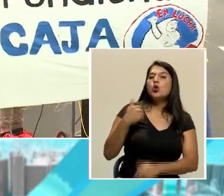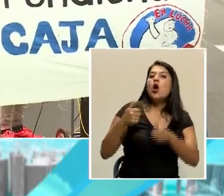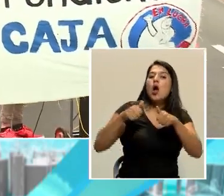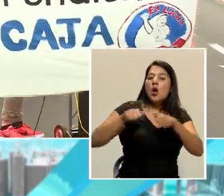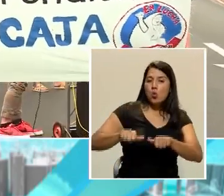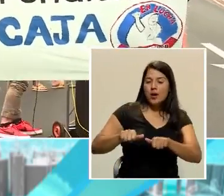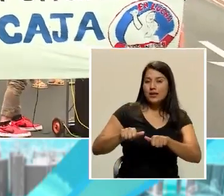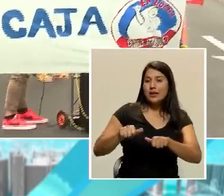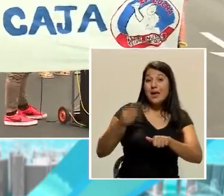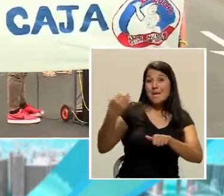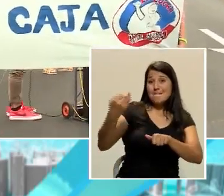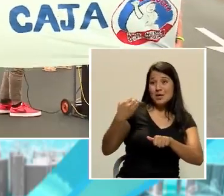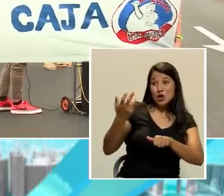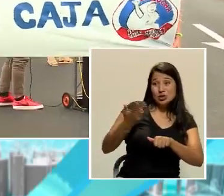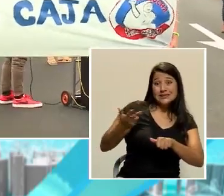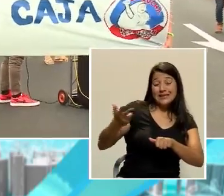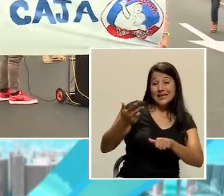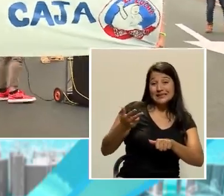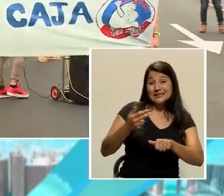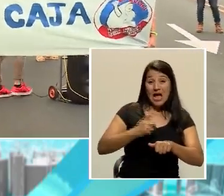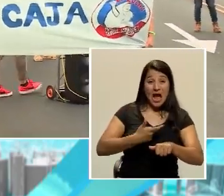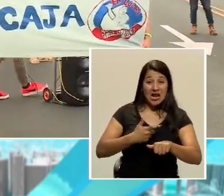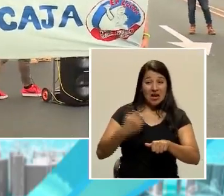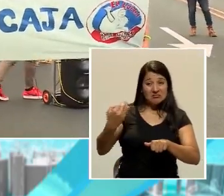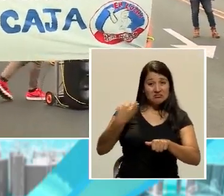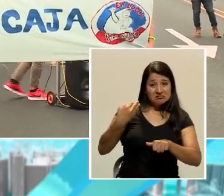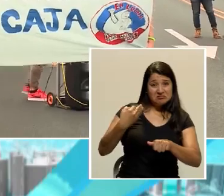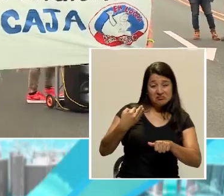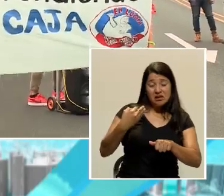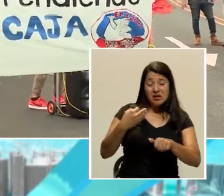haciendo una valoración previa.